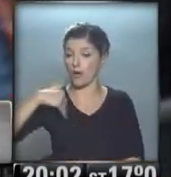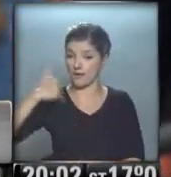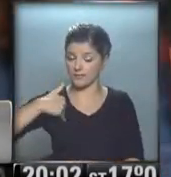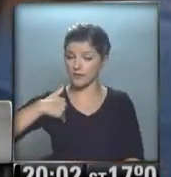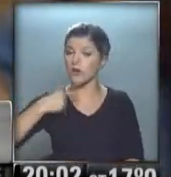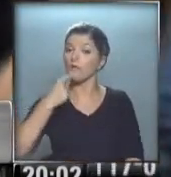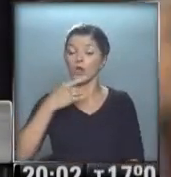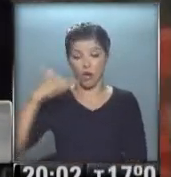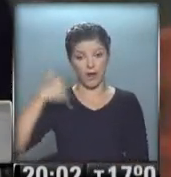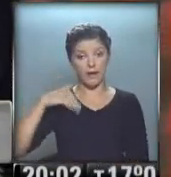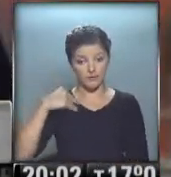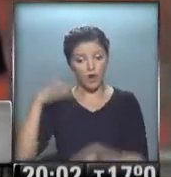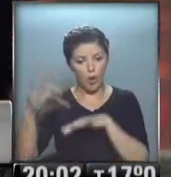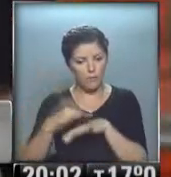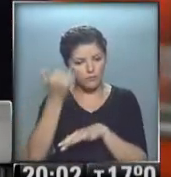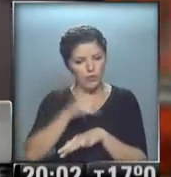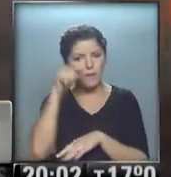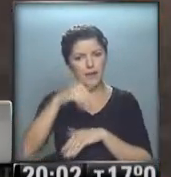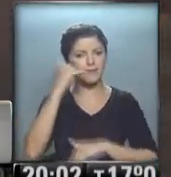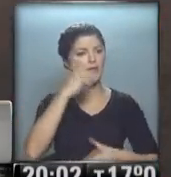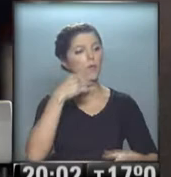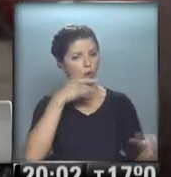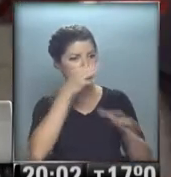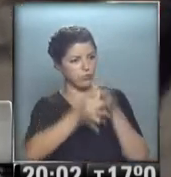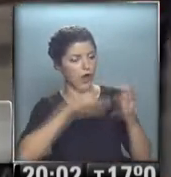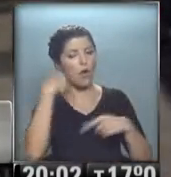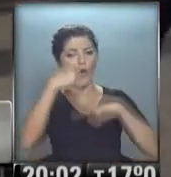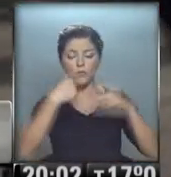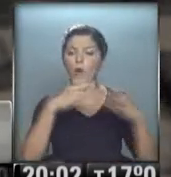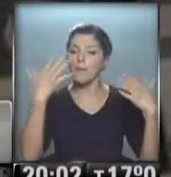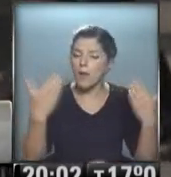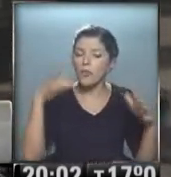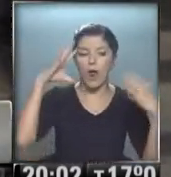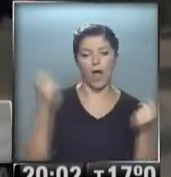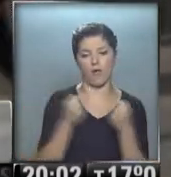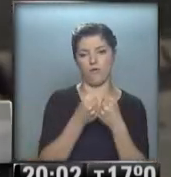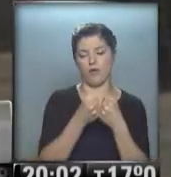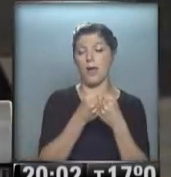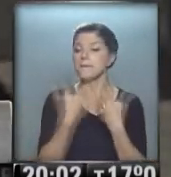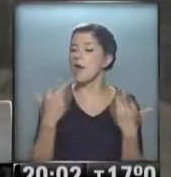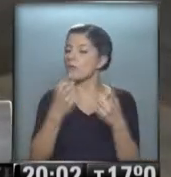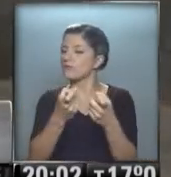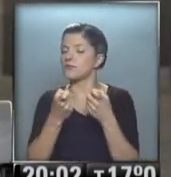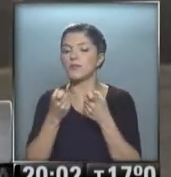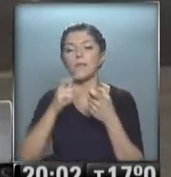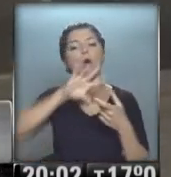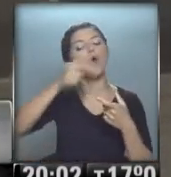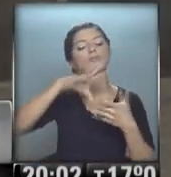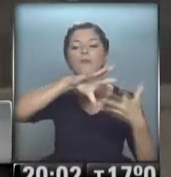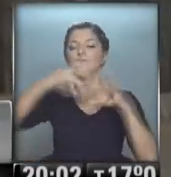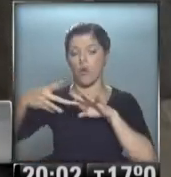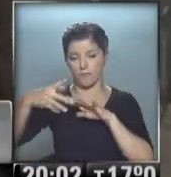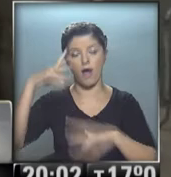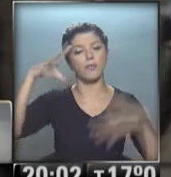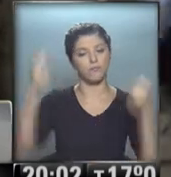que el país está comprometido con el proceso de diálogo para alcanzar un acuerdo, pero planteó la necesidad de encontrar otros medios